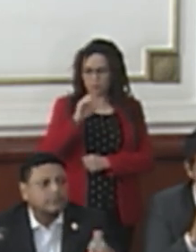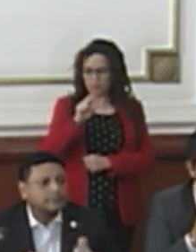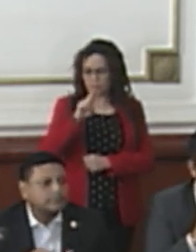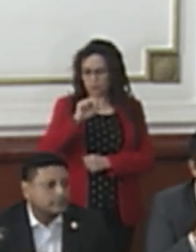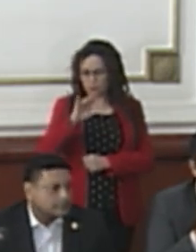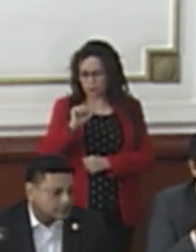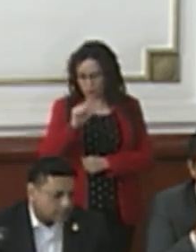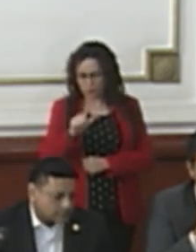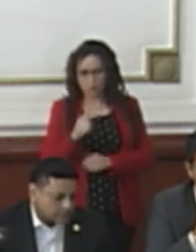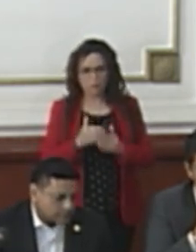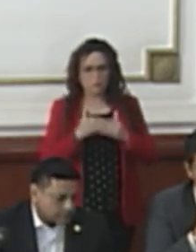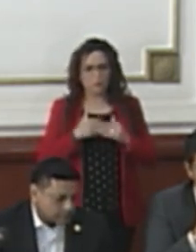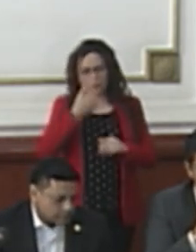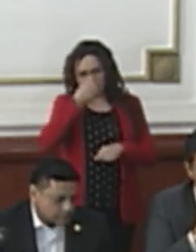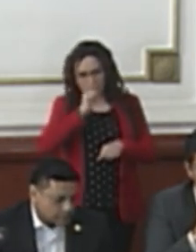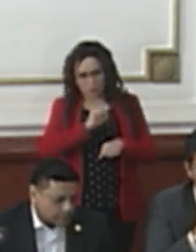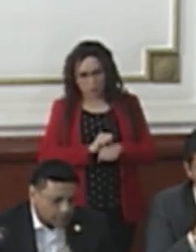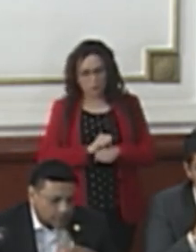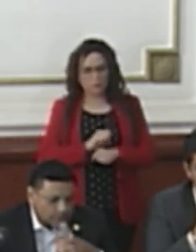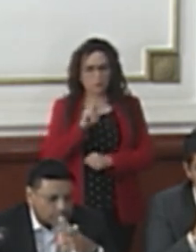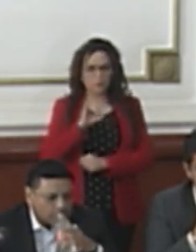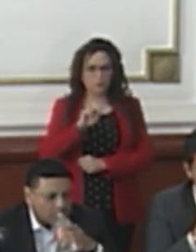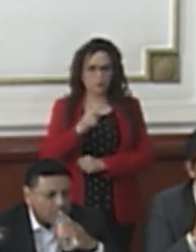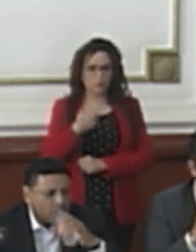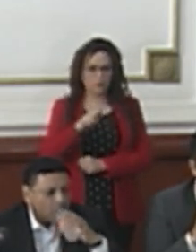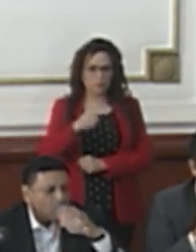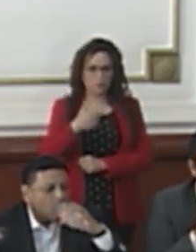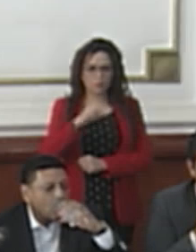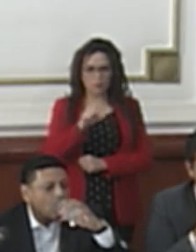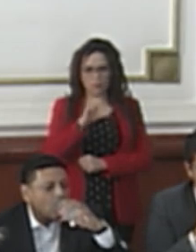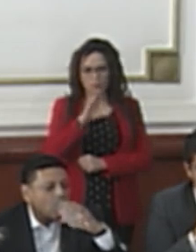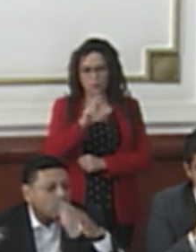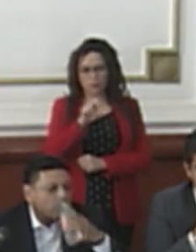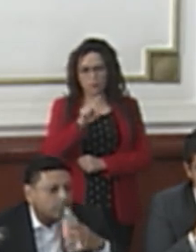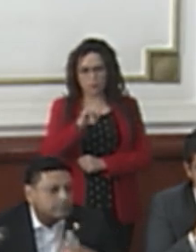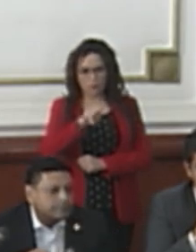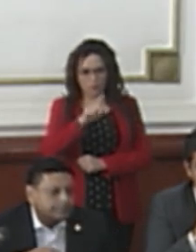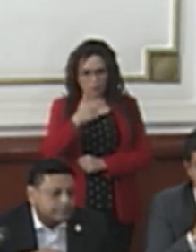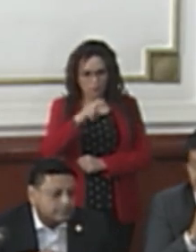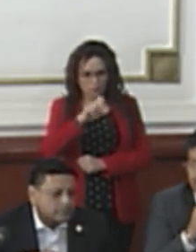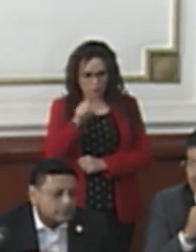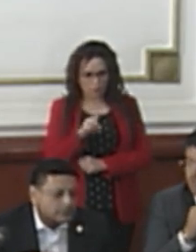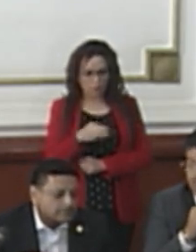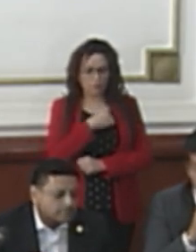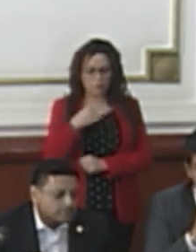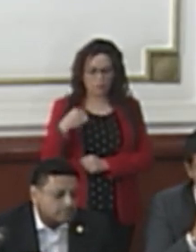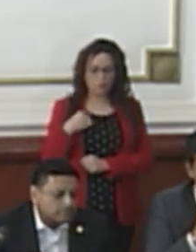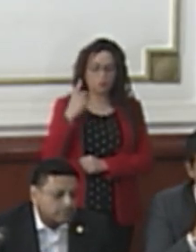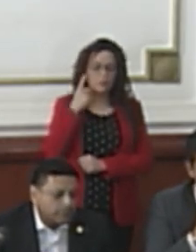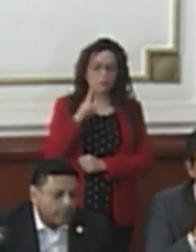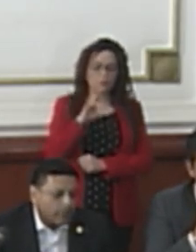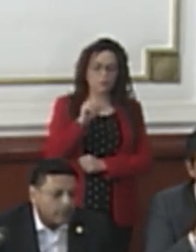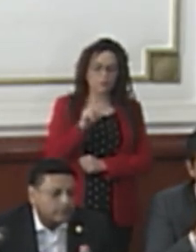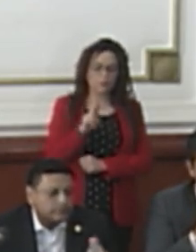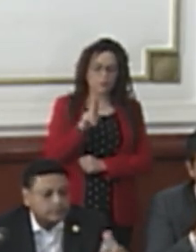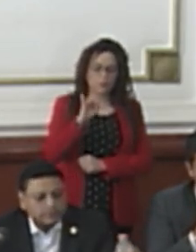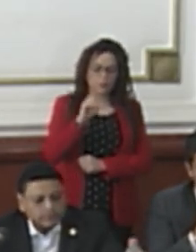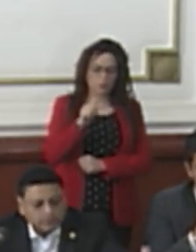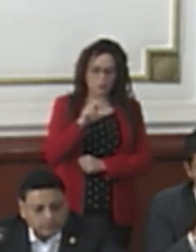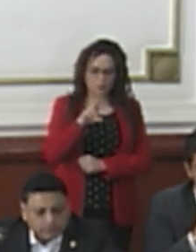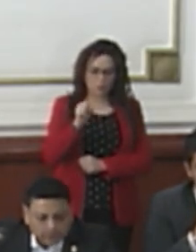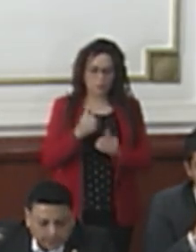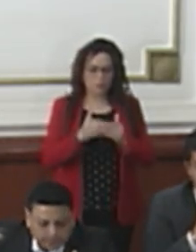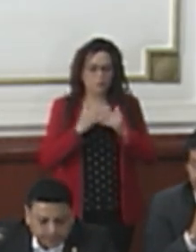González. Secretaría, Víctor Hugo Lobo Rodríguez. Integrantes, diputado Ricardo Rubio Torres,